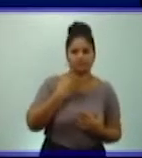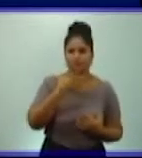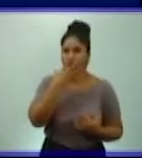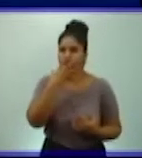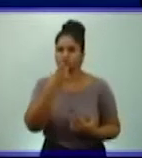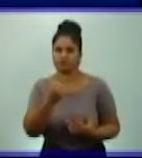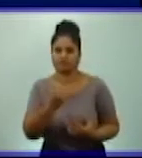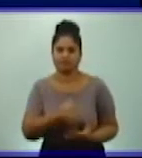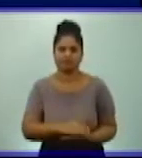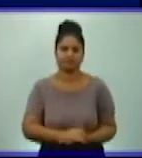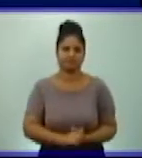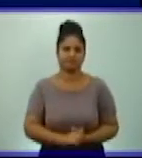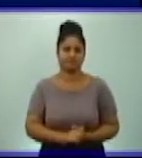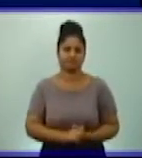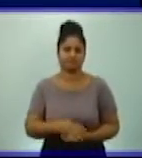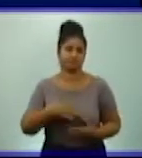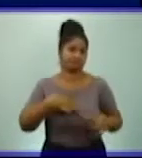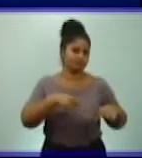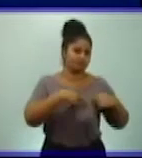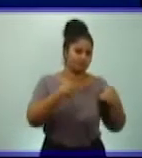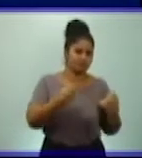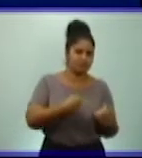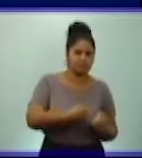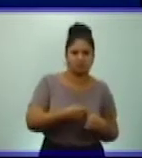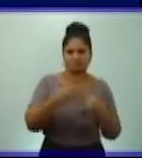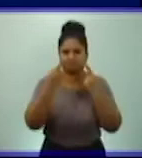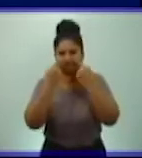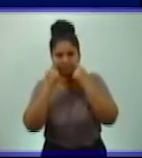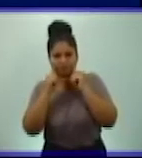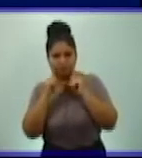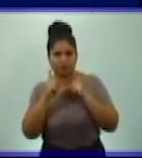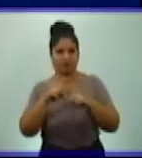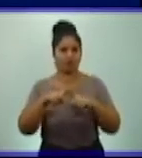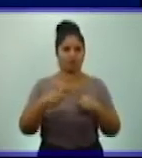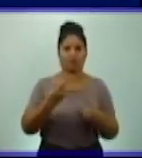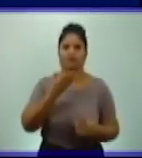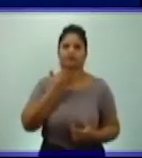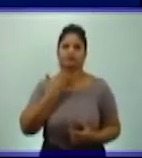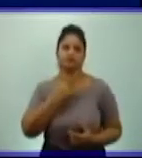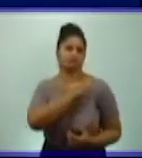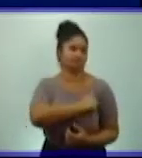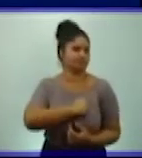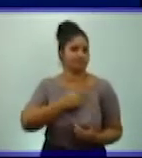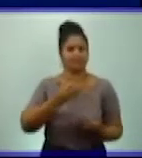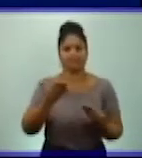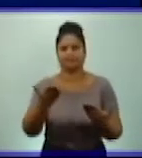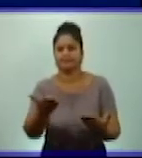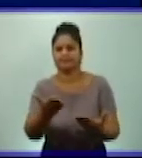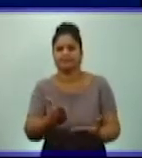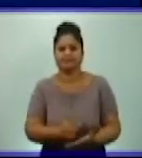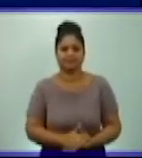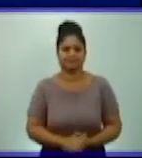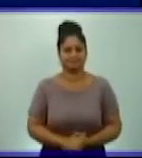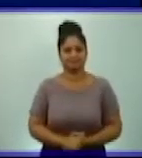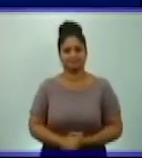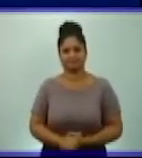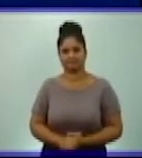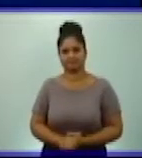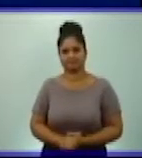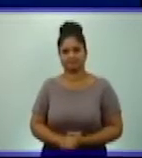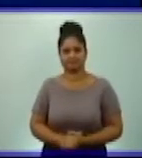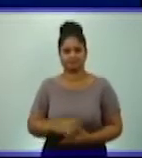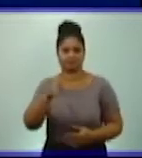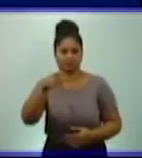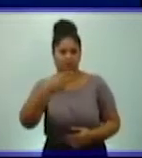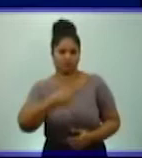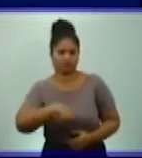destilaba. Baste ya de rigores, mi bien, baste. No te atormenten más celos tiranos, ni el vil recelo